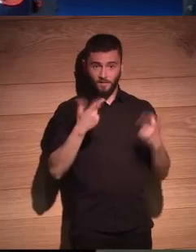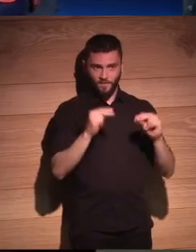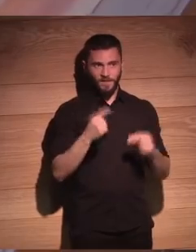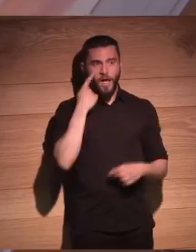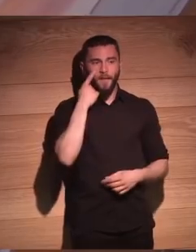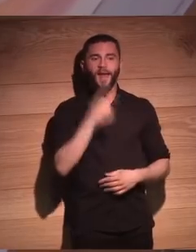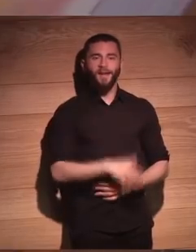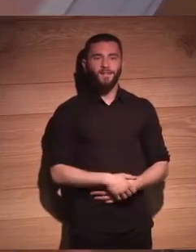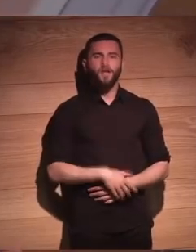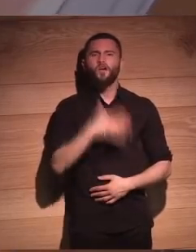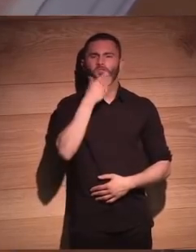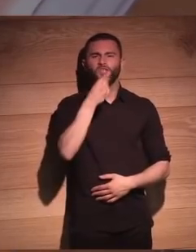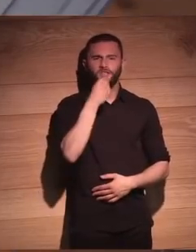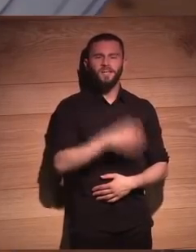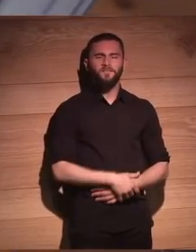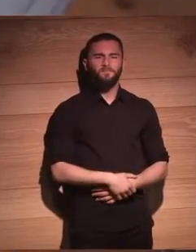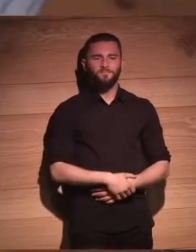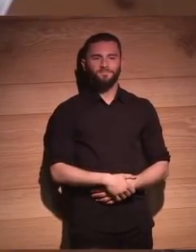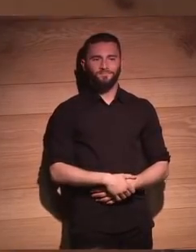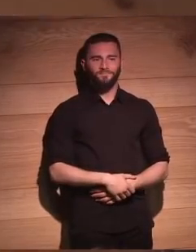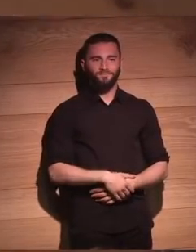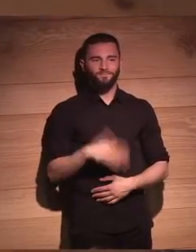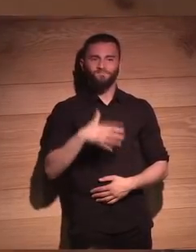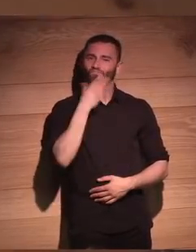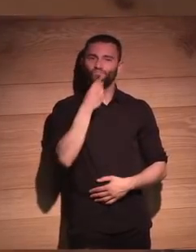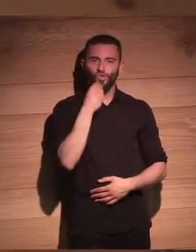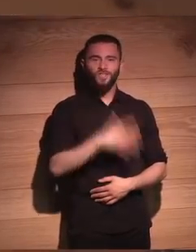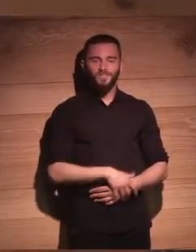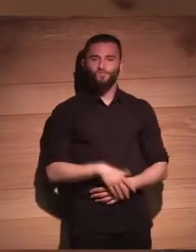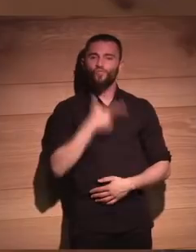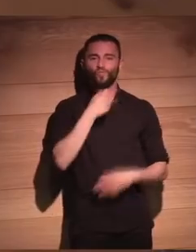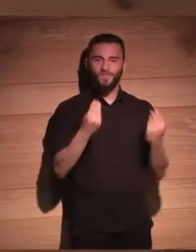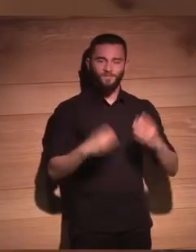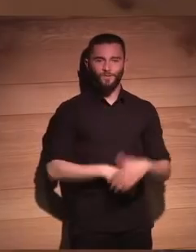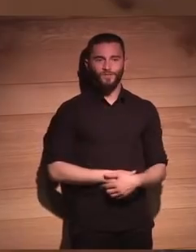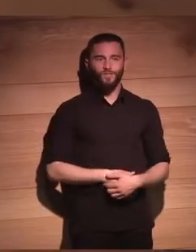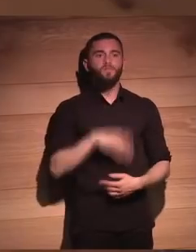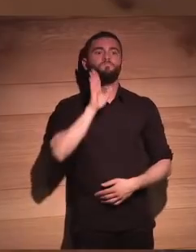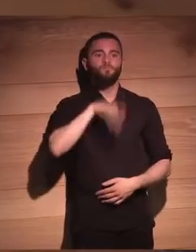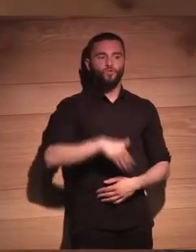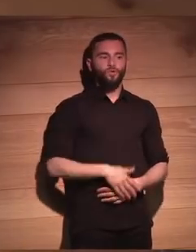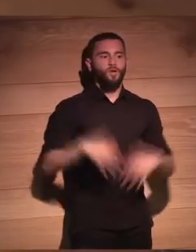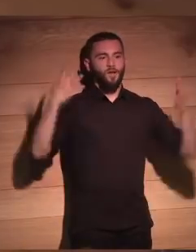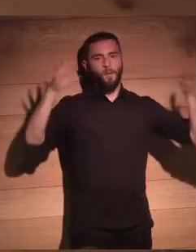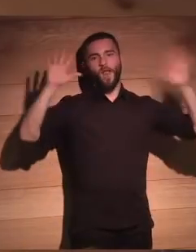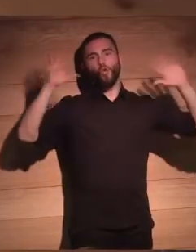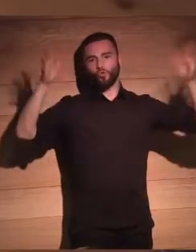Sí. Qué bonita. Pues a ver, pues sí, nos gusta mucho. Es súper chula, vamos a darle un